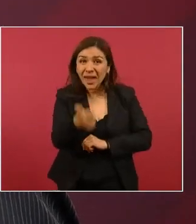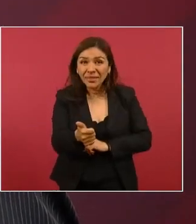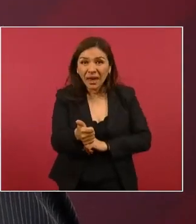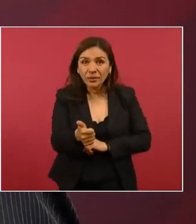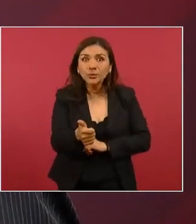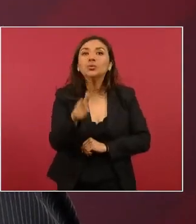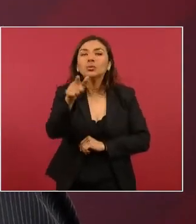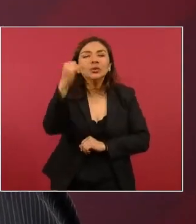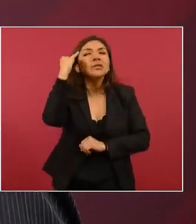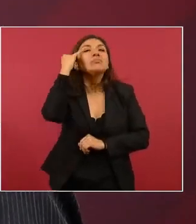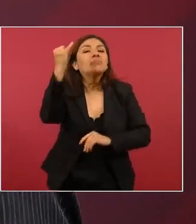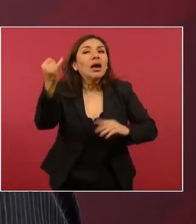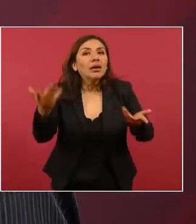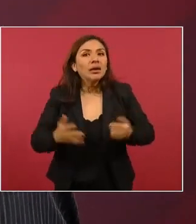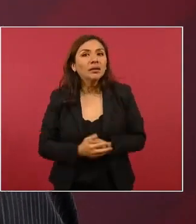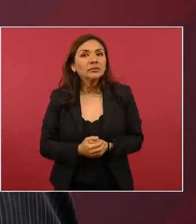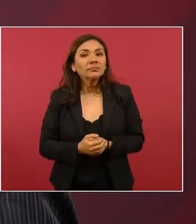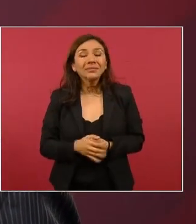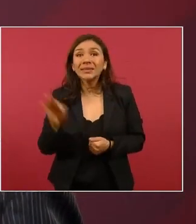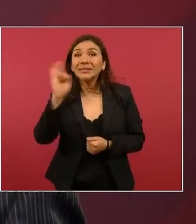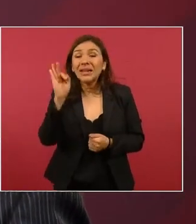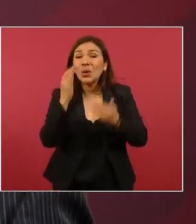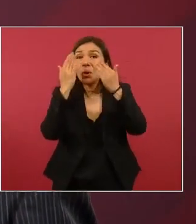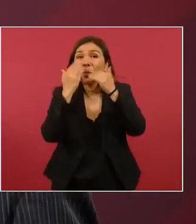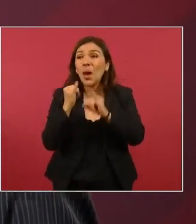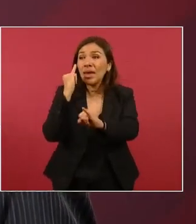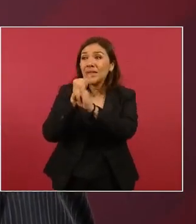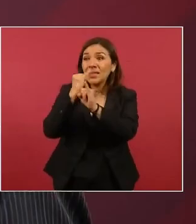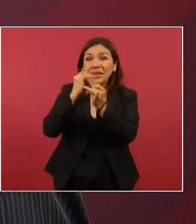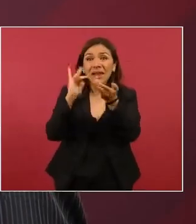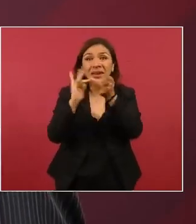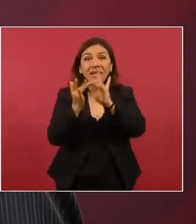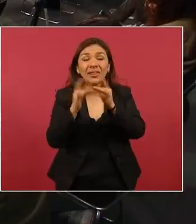imagínense, y si no existieran las redes sociales,